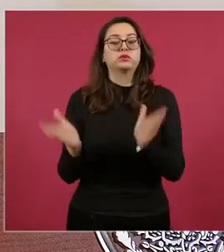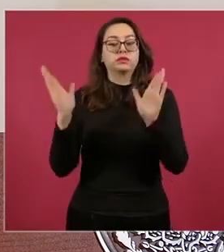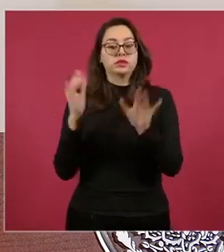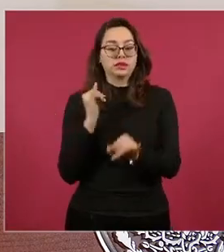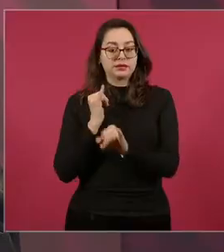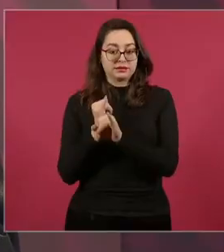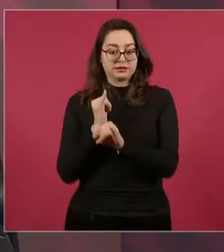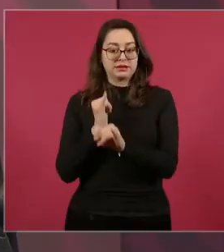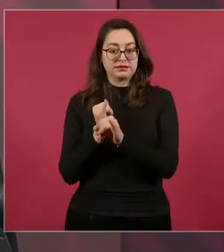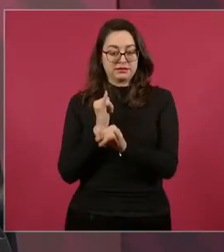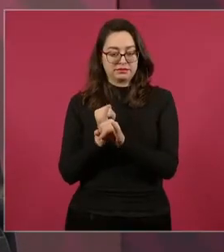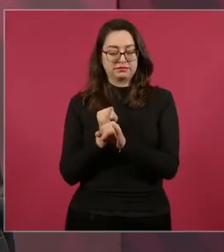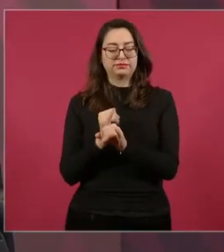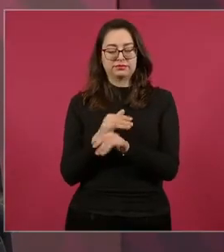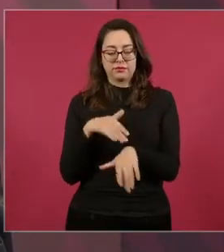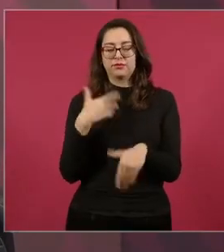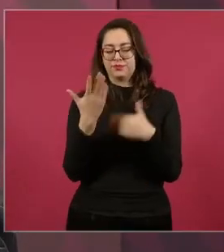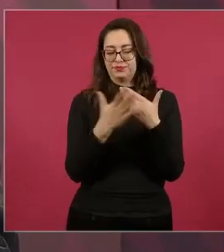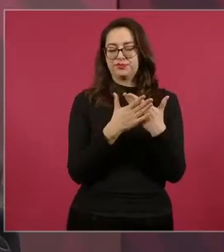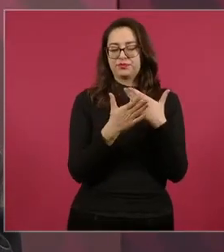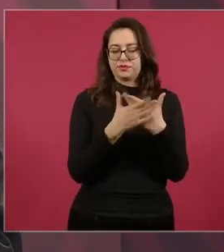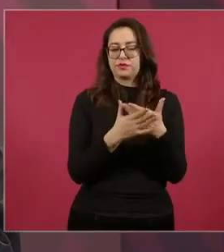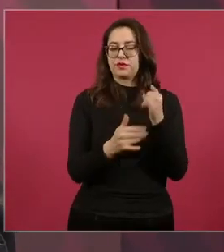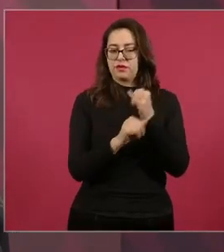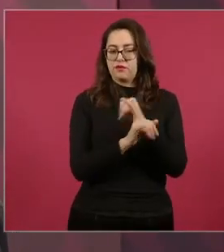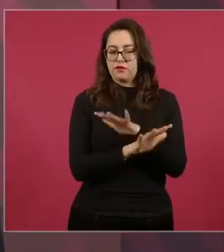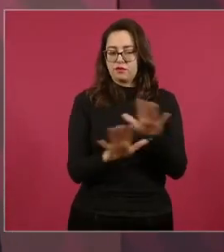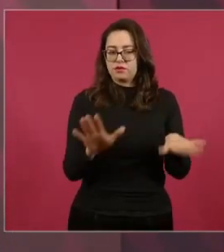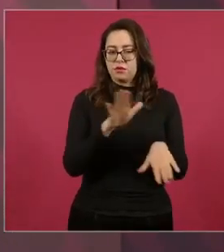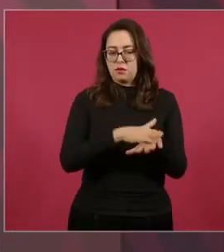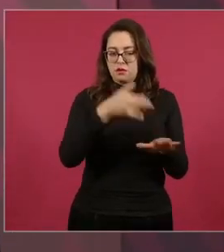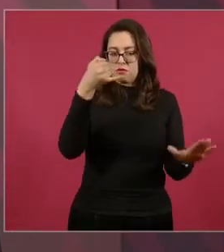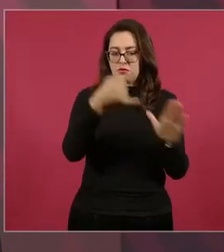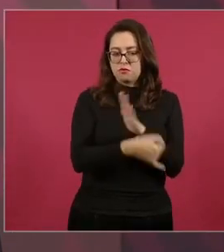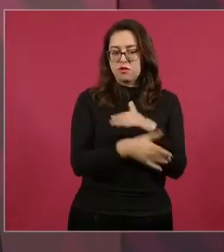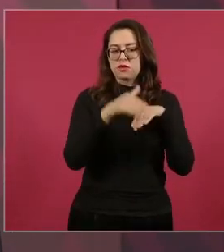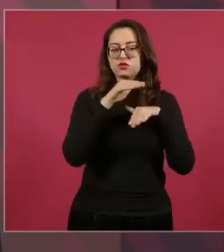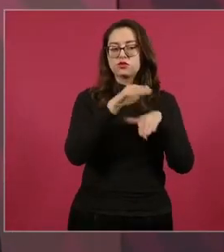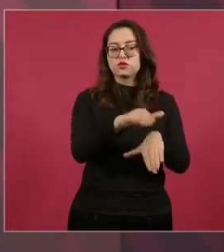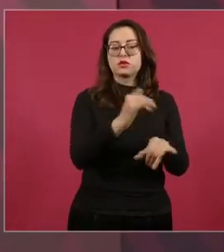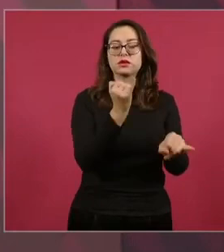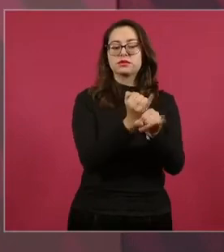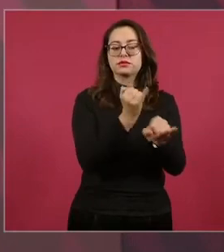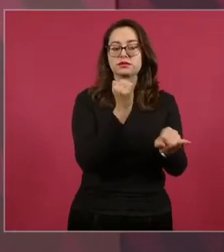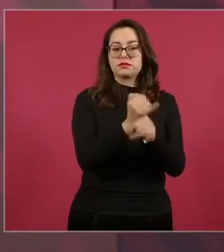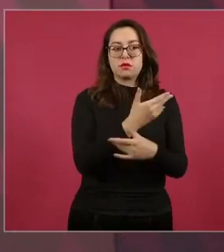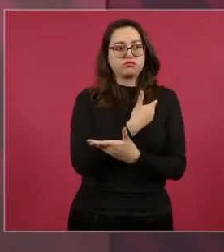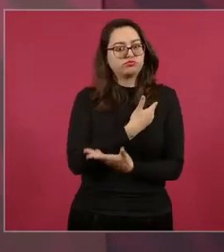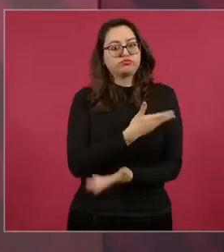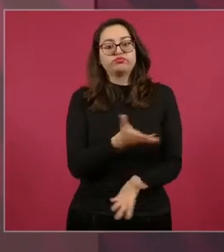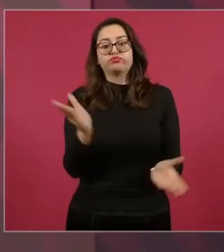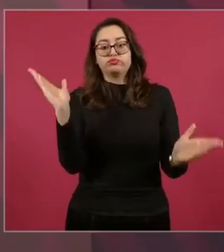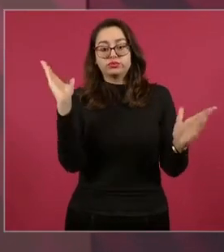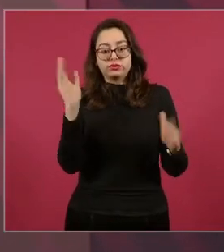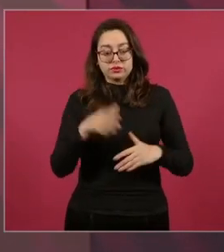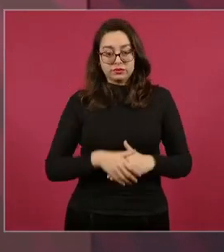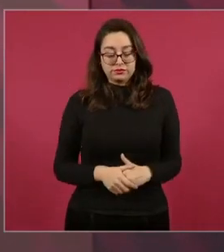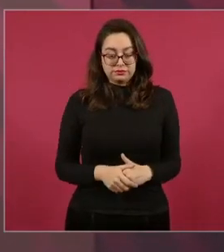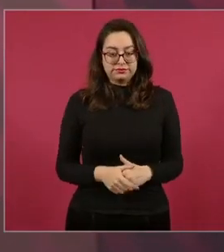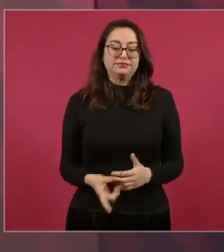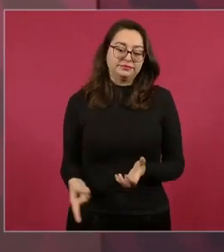Luego vamos a informar en particular, pero esa empresa de internet para todos va a ser una